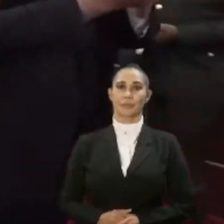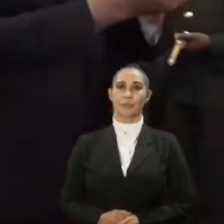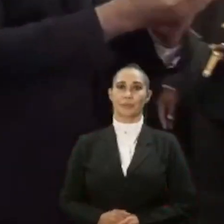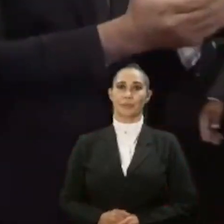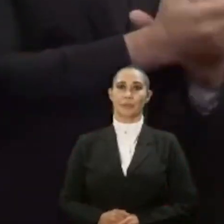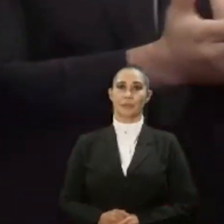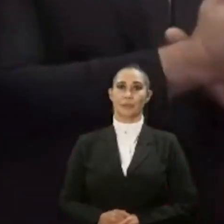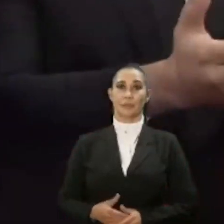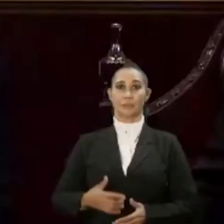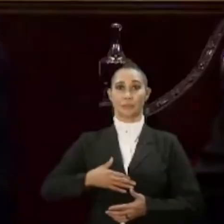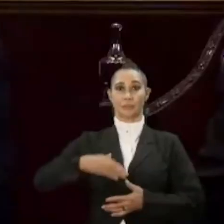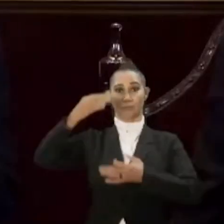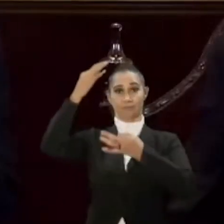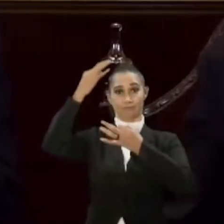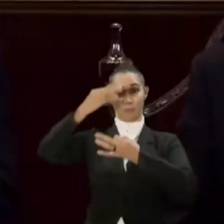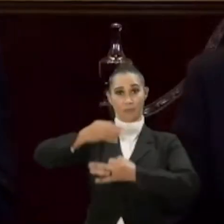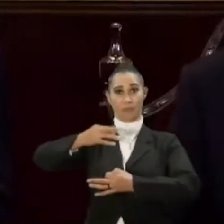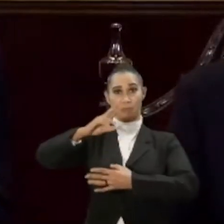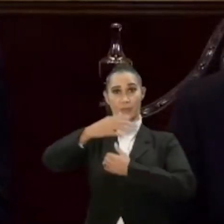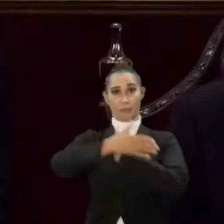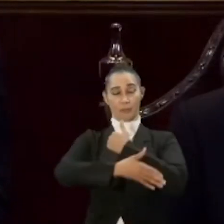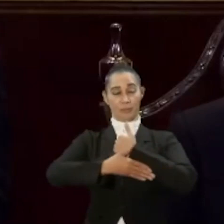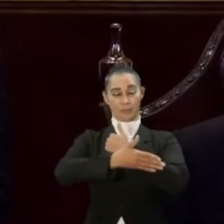He sido fiel a mi pueblo.